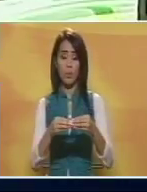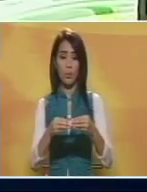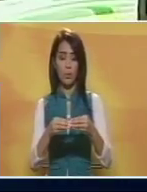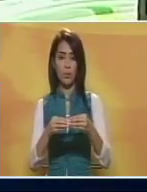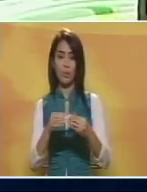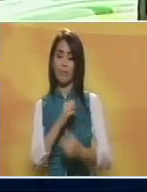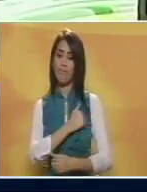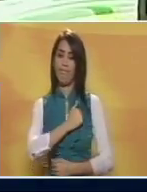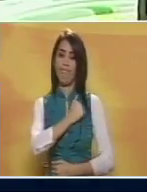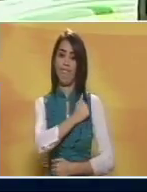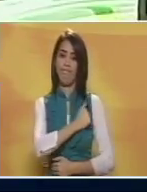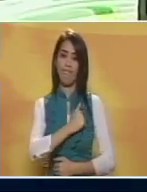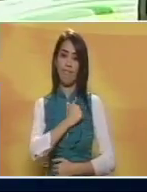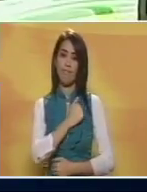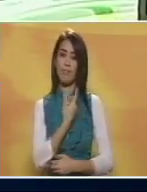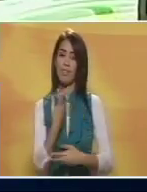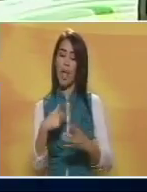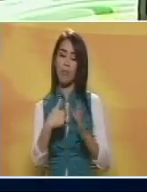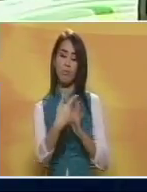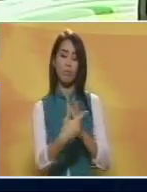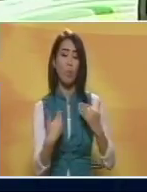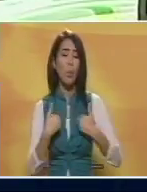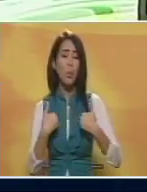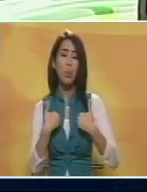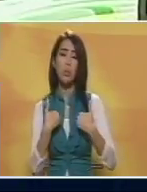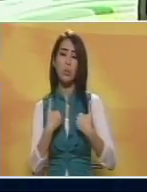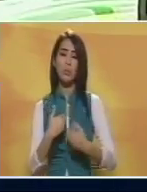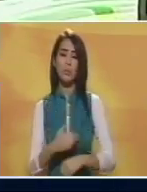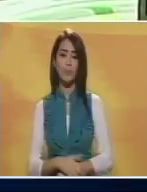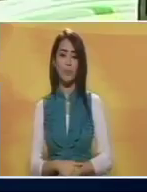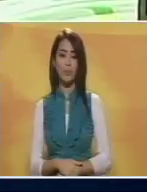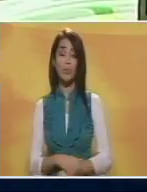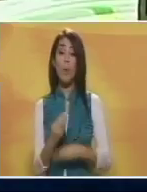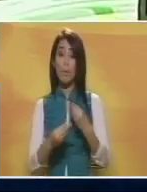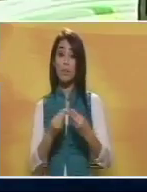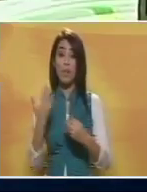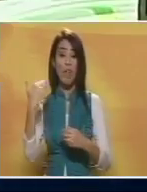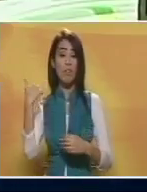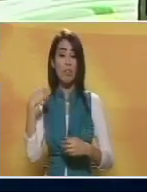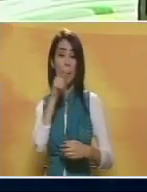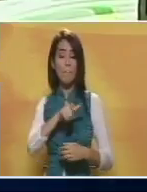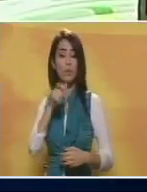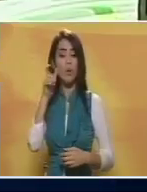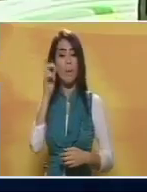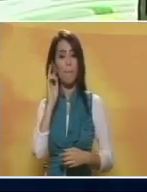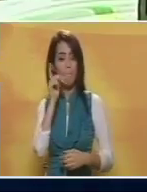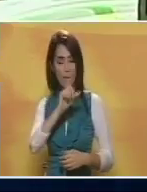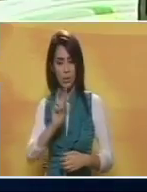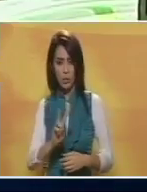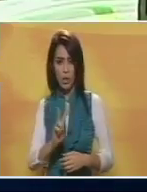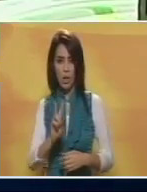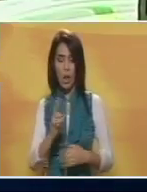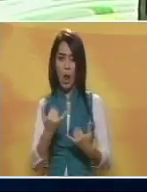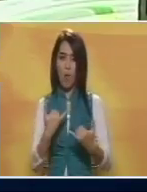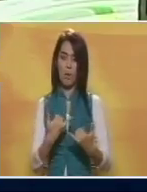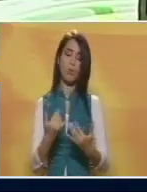que lamentablemente le han hecho ya mucho daño. Como le hicieron daño a los venezolanos, le están haciendo daño a